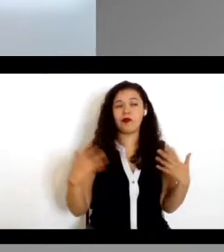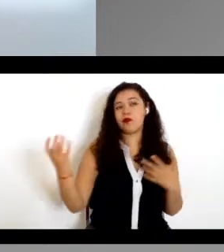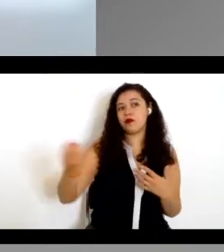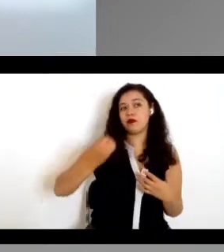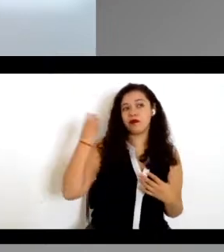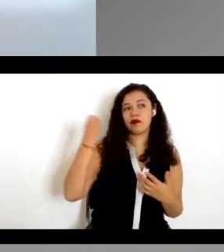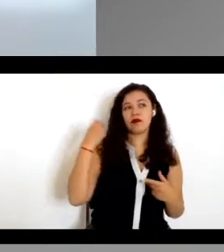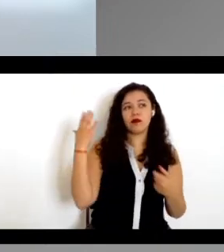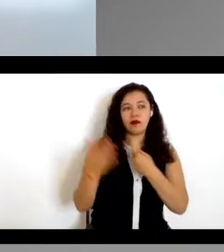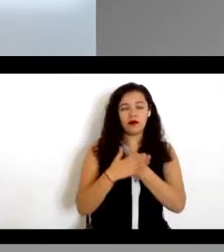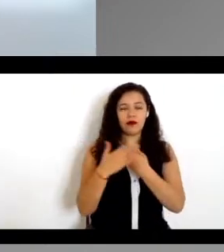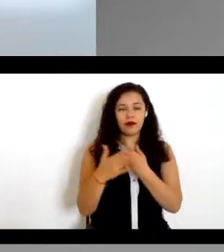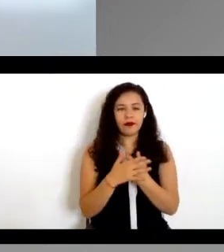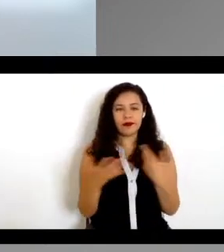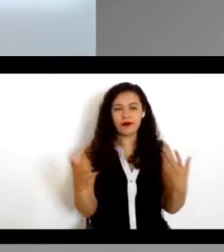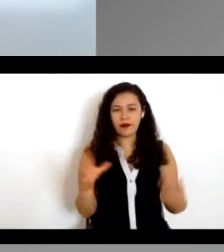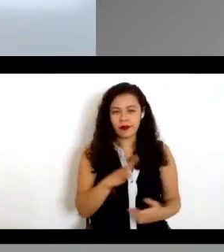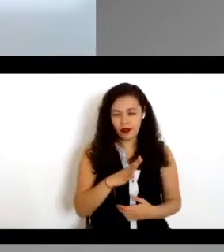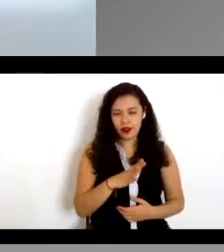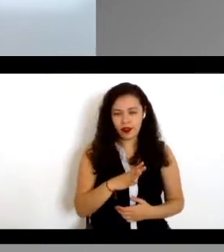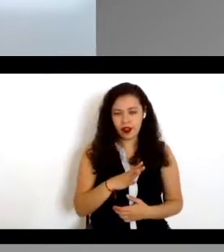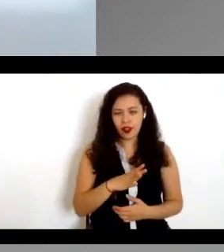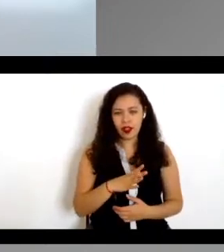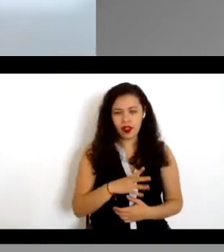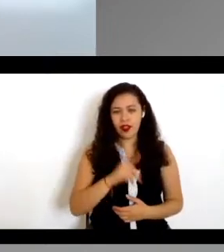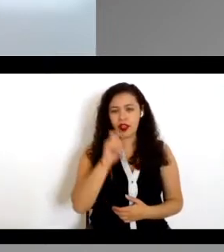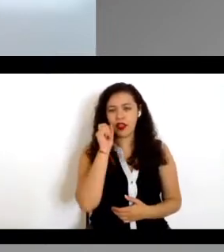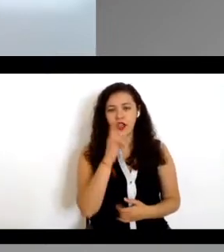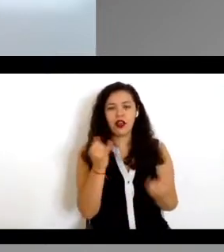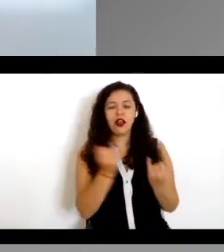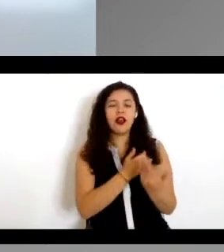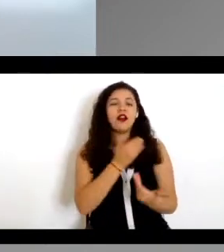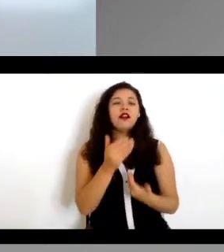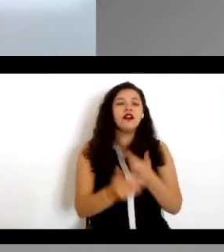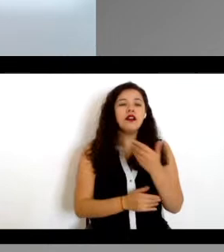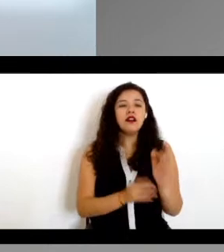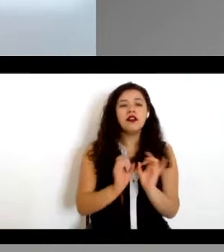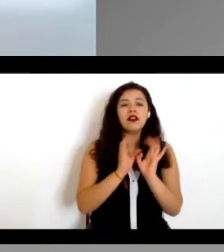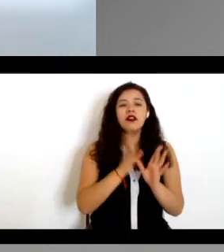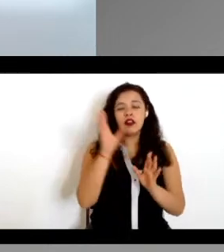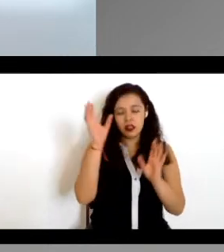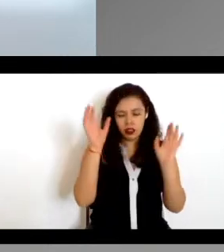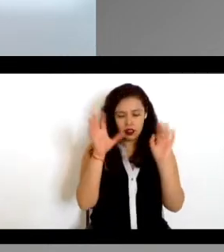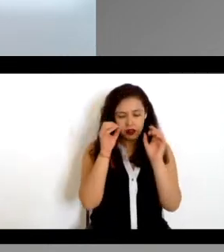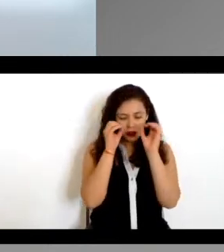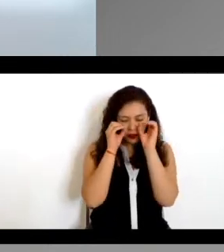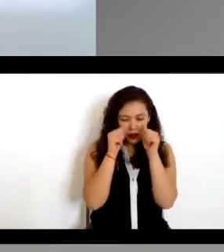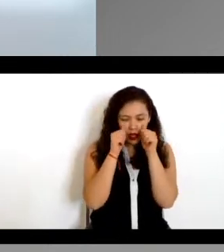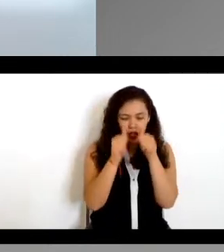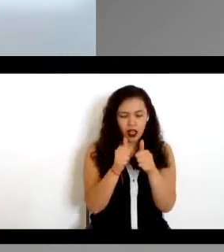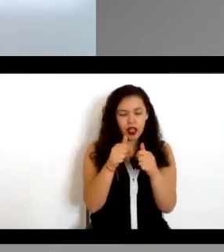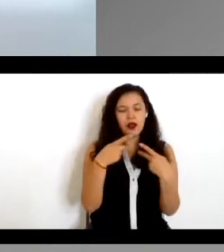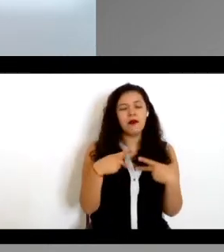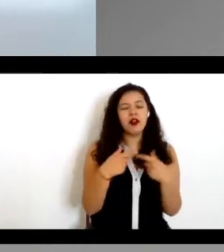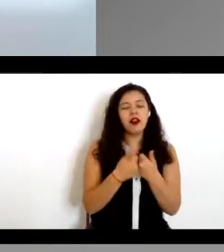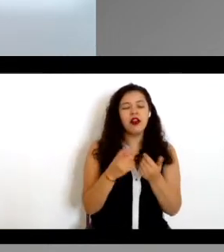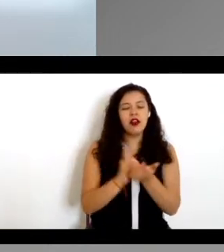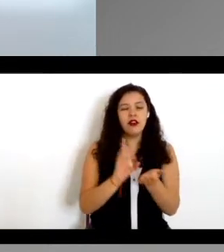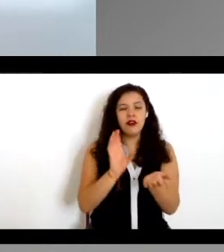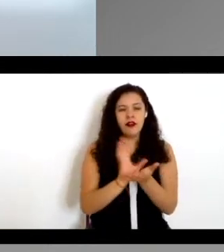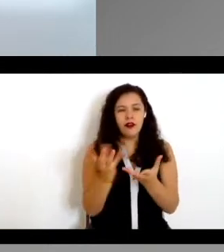vendrán posteriormente, así como en la creación en proceso del Observatorio sobre la Inclusión de las Personas con